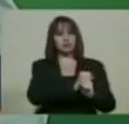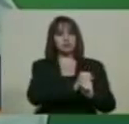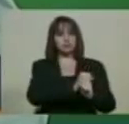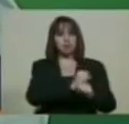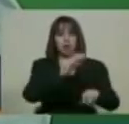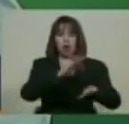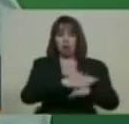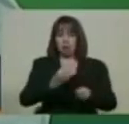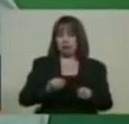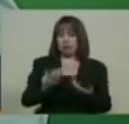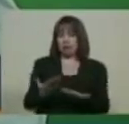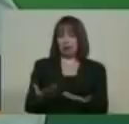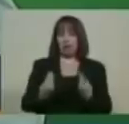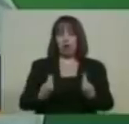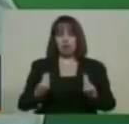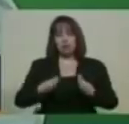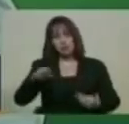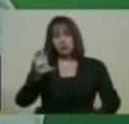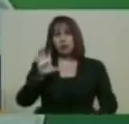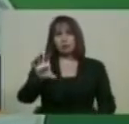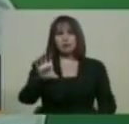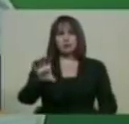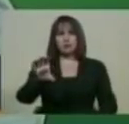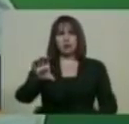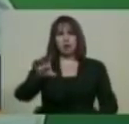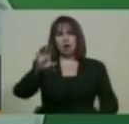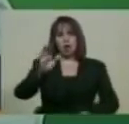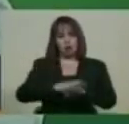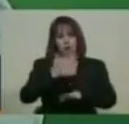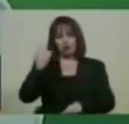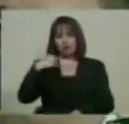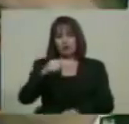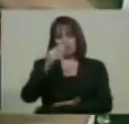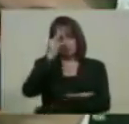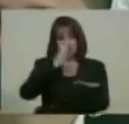da la vida por su patria, por un acto de fe,